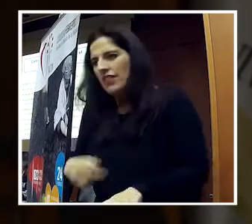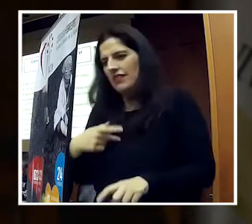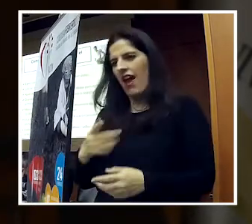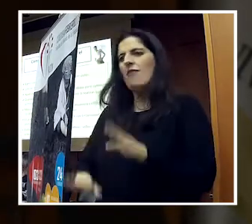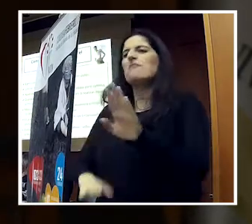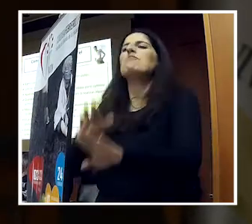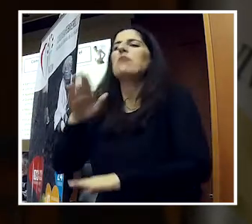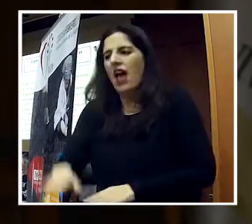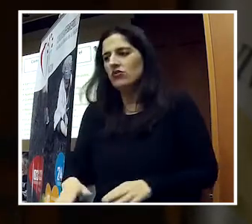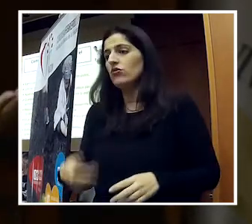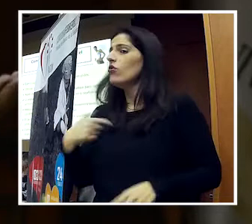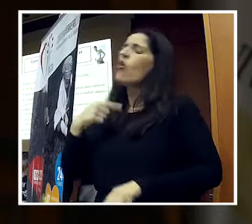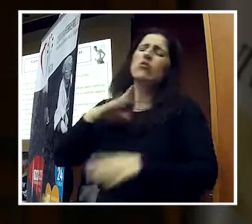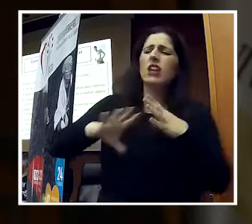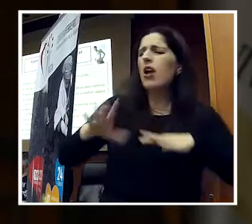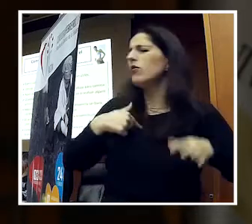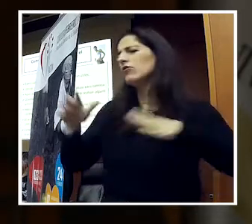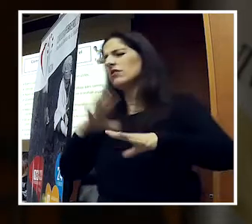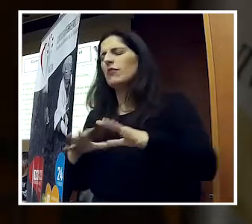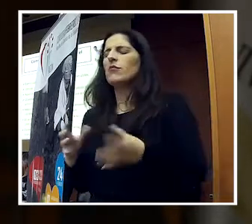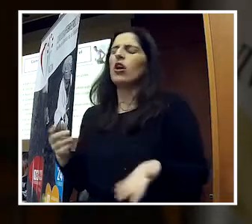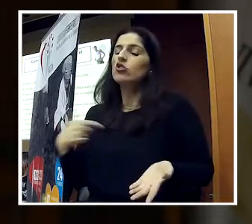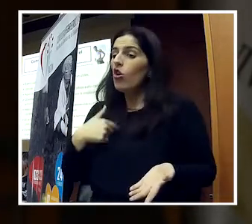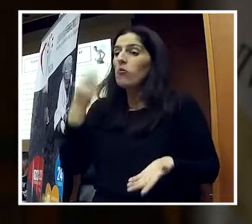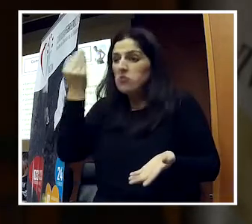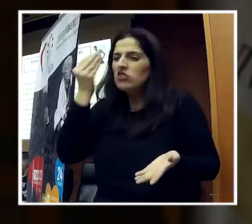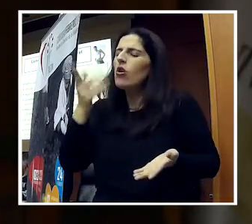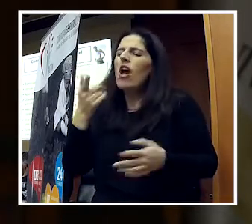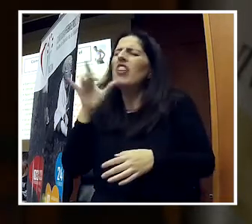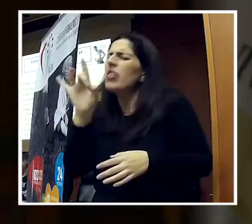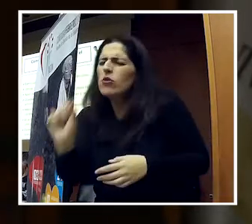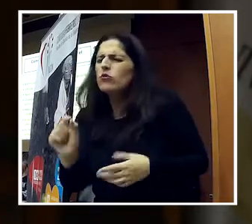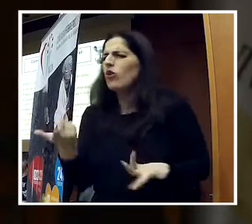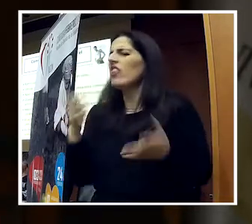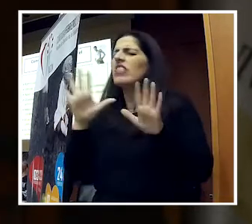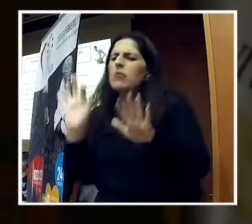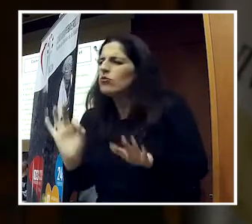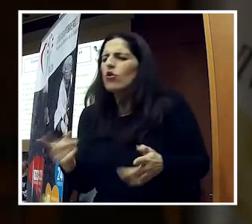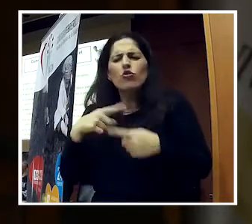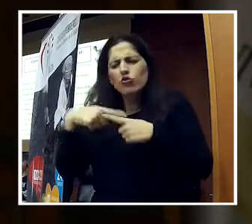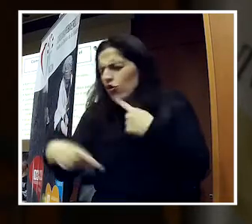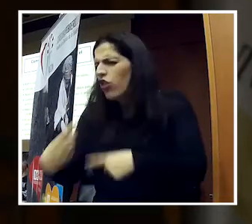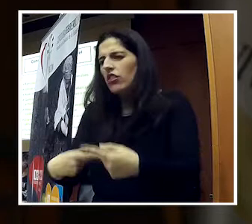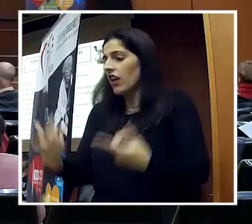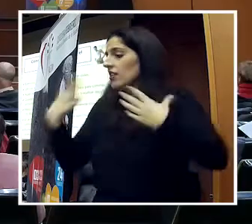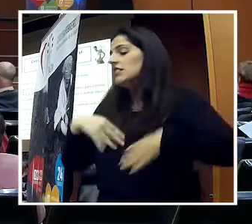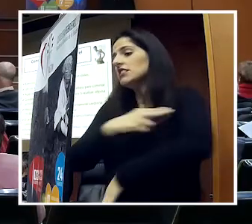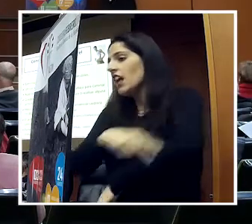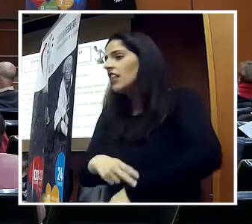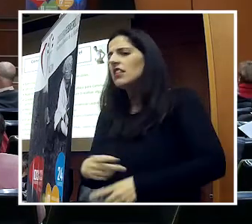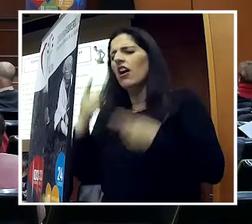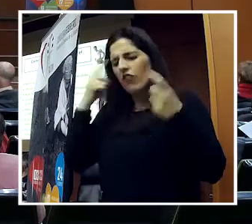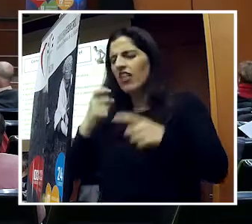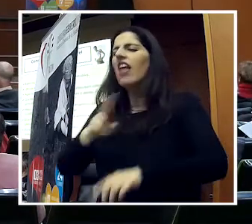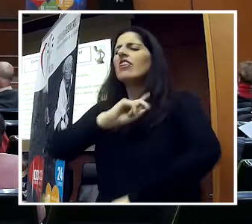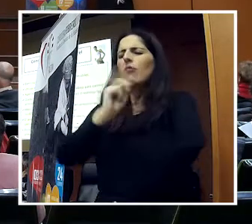dice que no tengo prácticamente tiempo ninguno, pero yo creo que sí que se puede sacar 10 minutos, 15 minutos, ¿no? Lo que hay que ponerse uno es el chándal, lo que hay que ponerse es las tenis, como